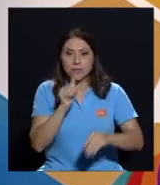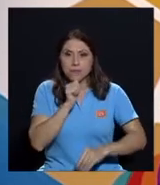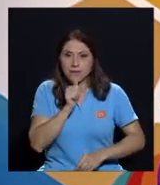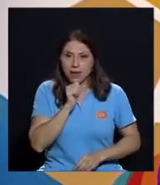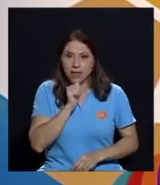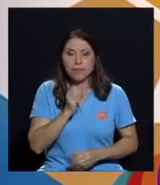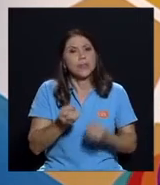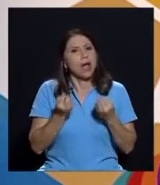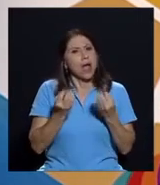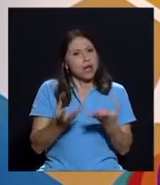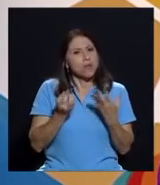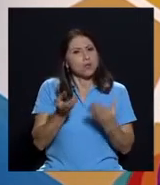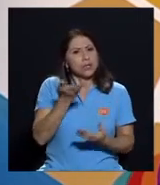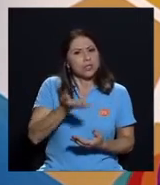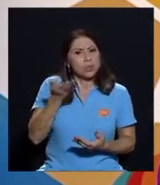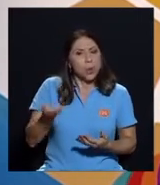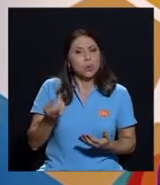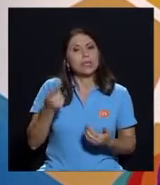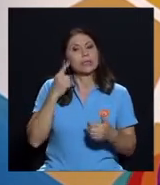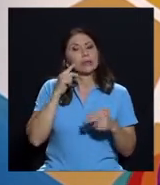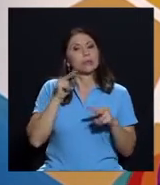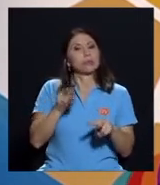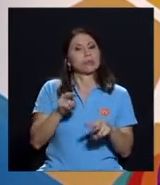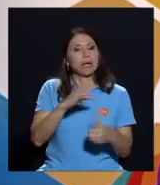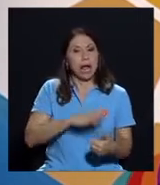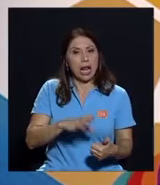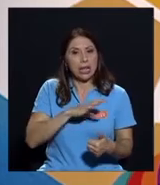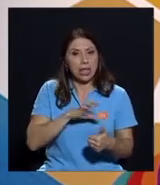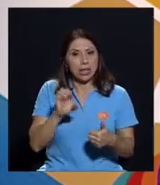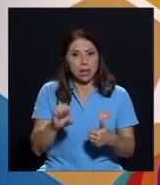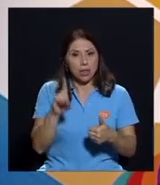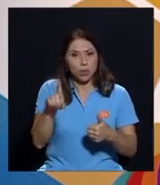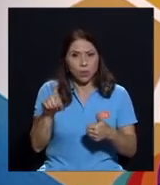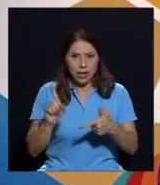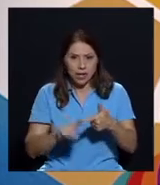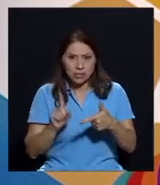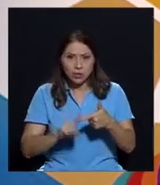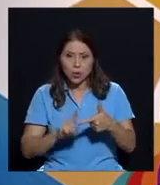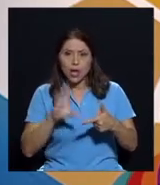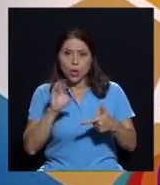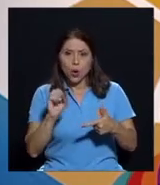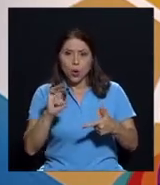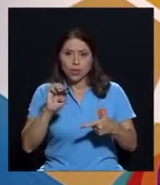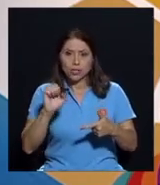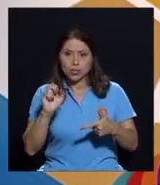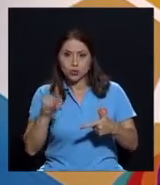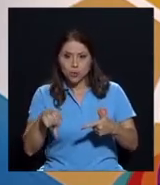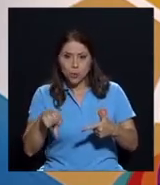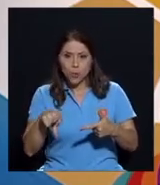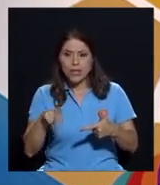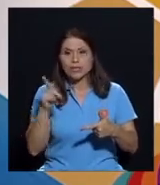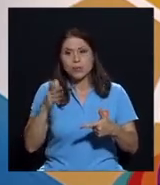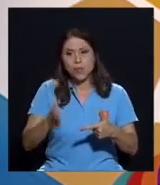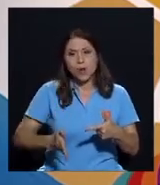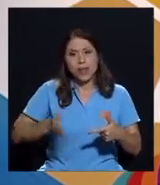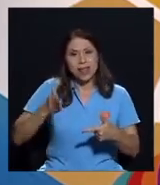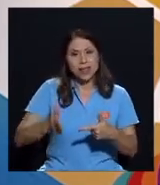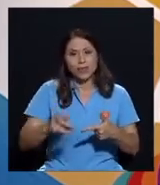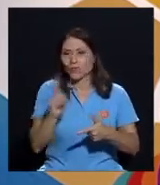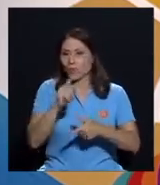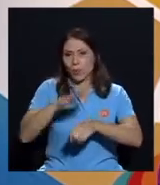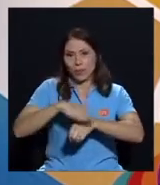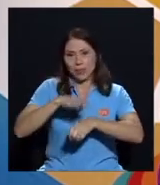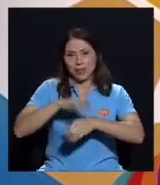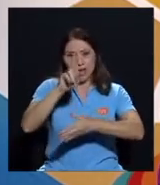señalamientos ahí tanto de la calidad de la educación como también incluso de que con el sup es muy lento y no permite a las organizaciones privadas